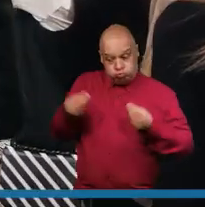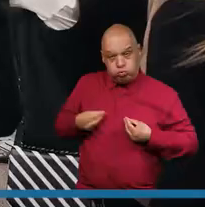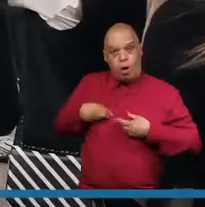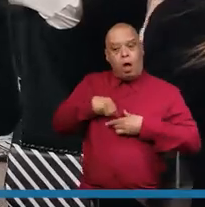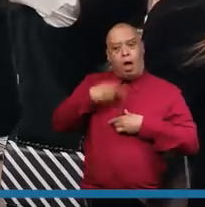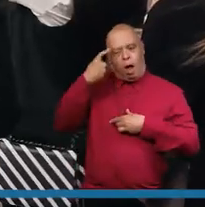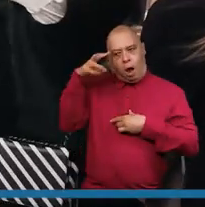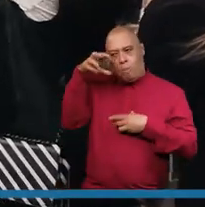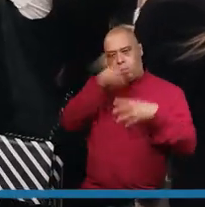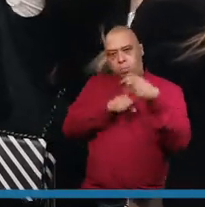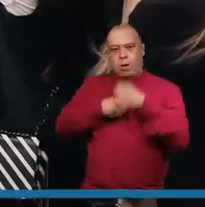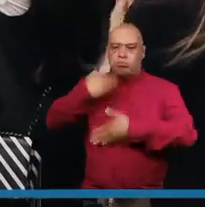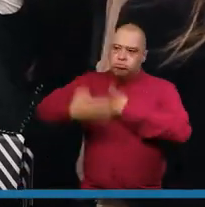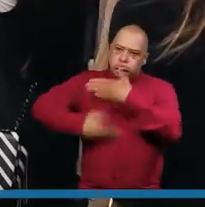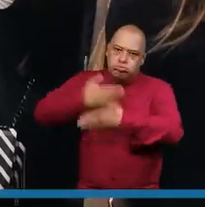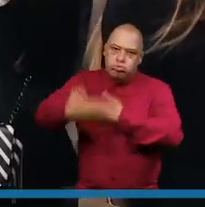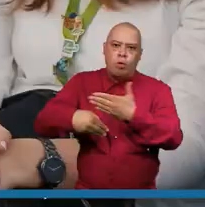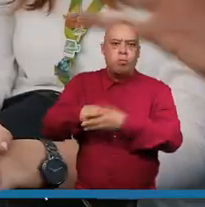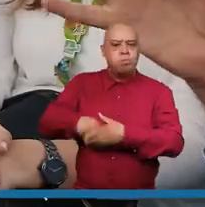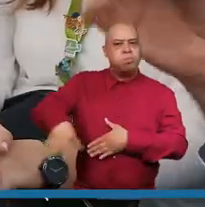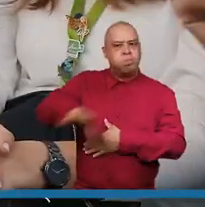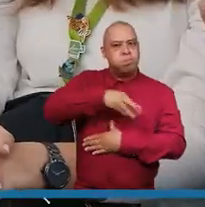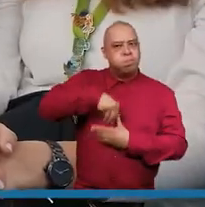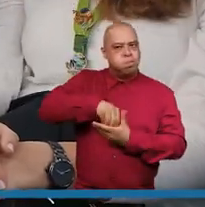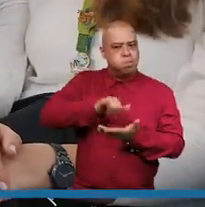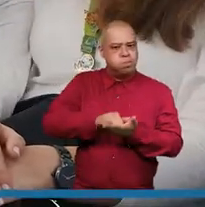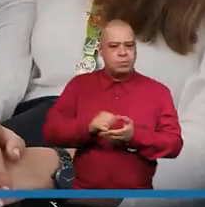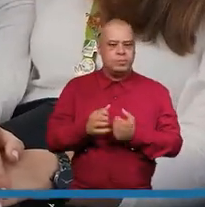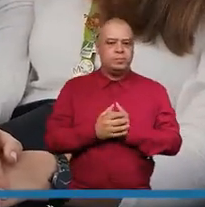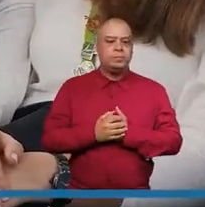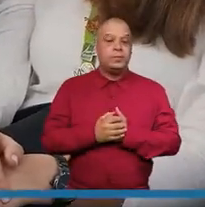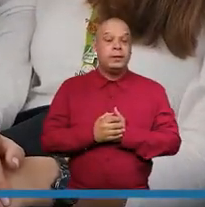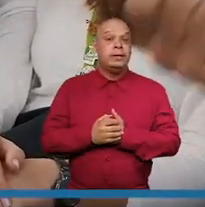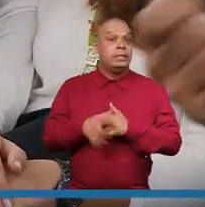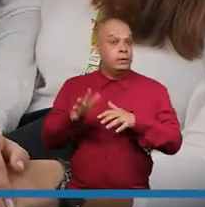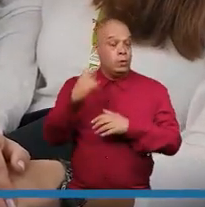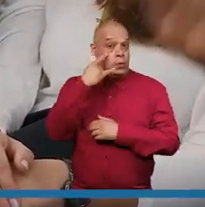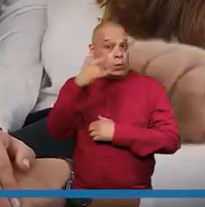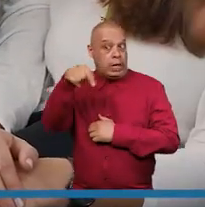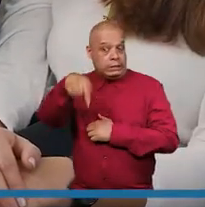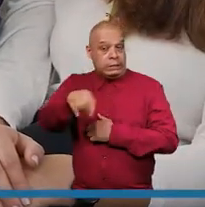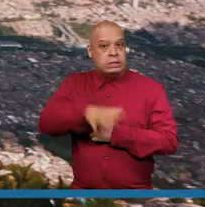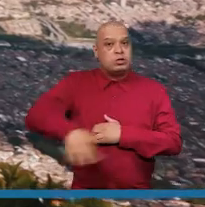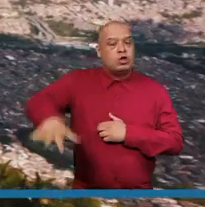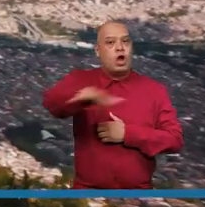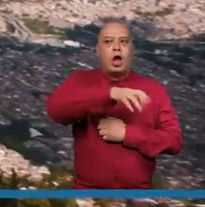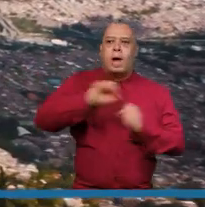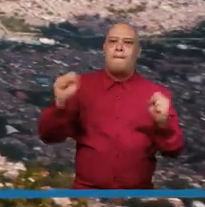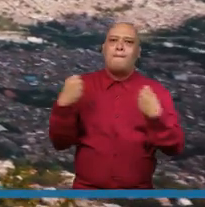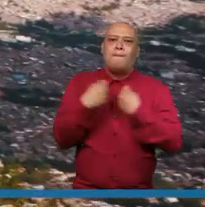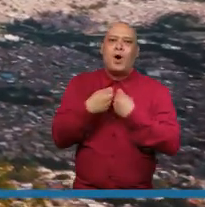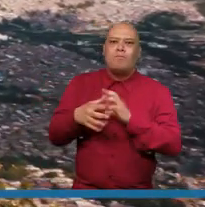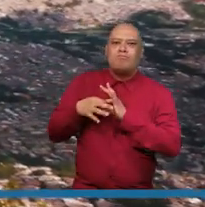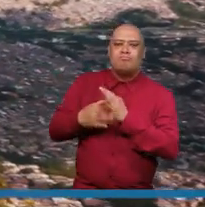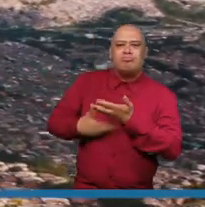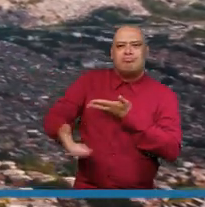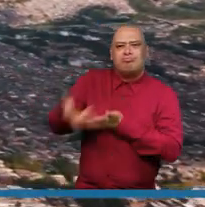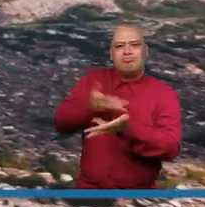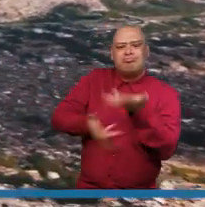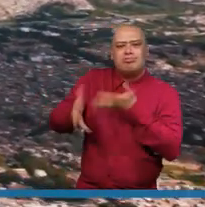mucho y en este proceso pues estamos súper alineados. Hay un espacio muy interesante para la colaboración regional